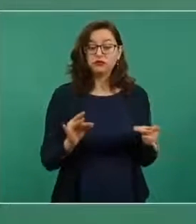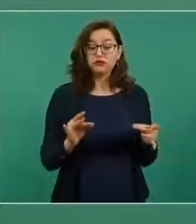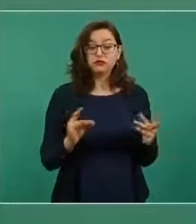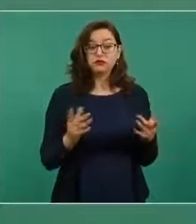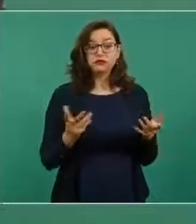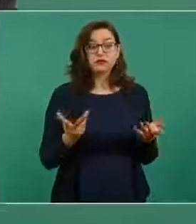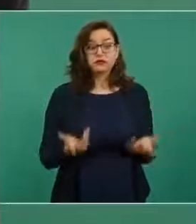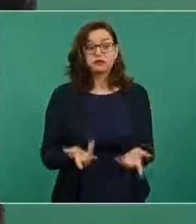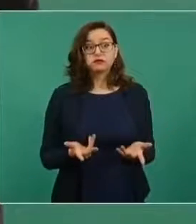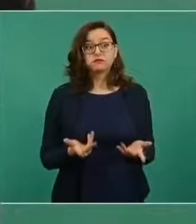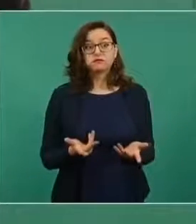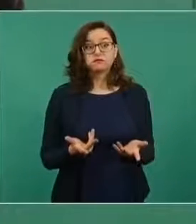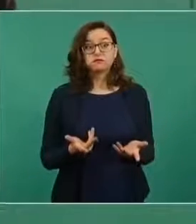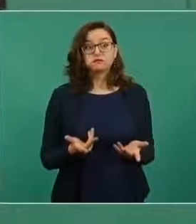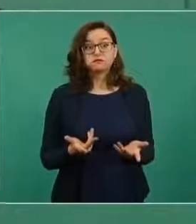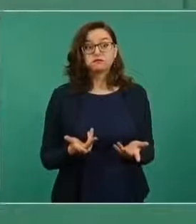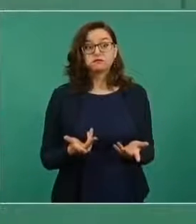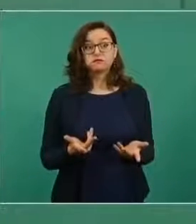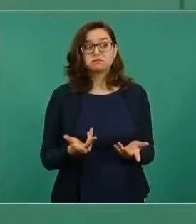era como una